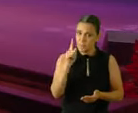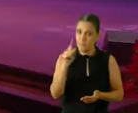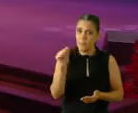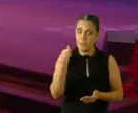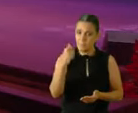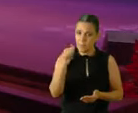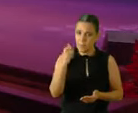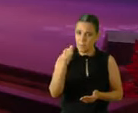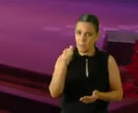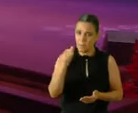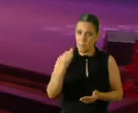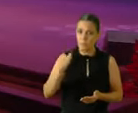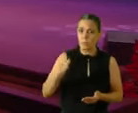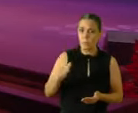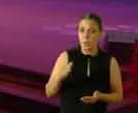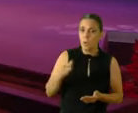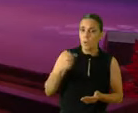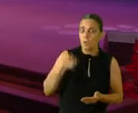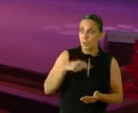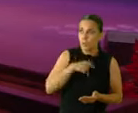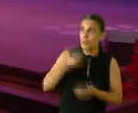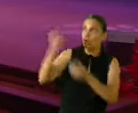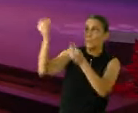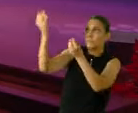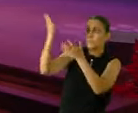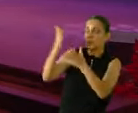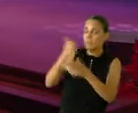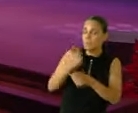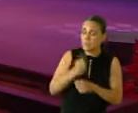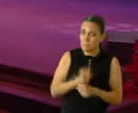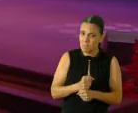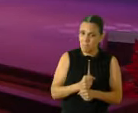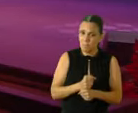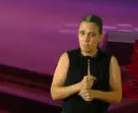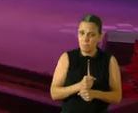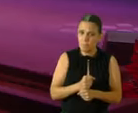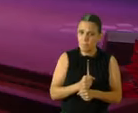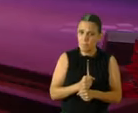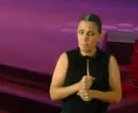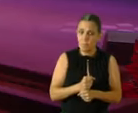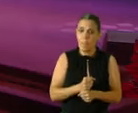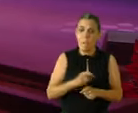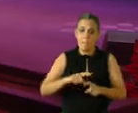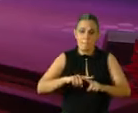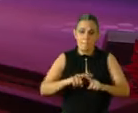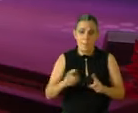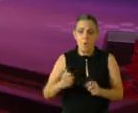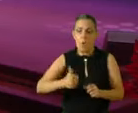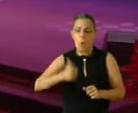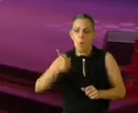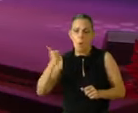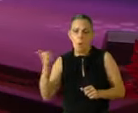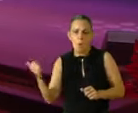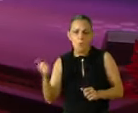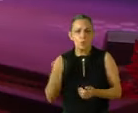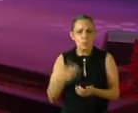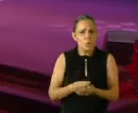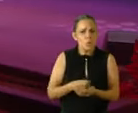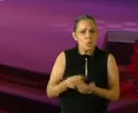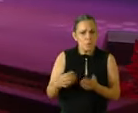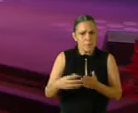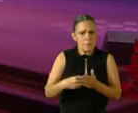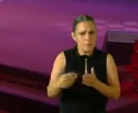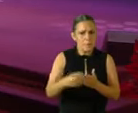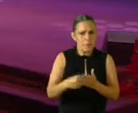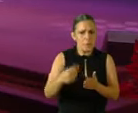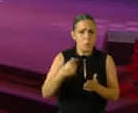décima parte de lo recibido, pero de lo que nos queda, ofrendamos. Y lo hacemos en fe, creyendo que Dios